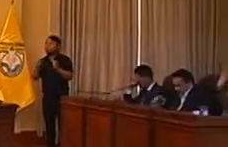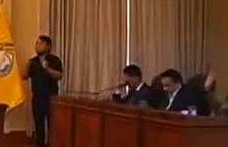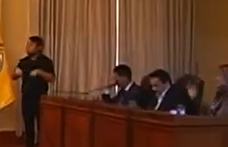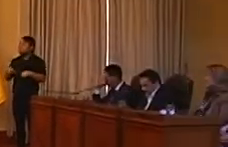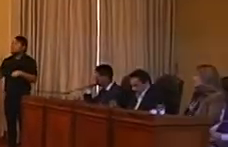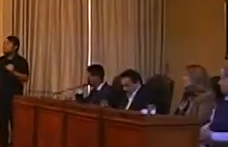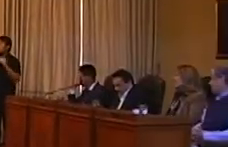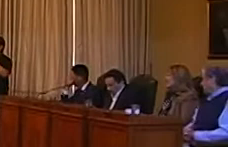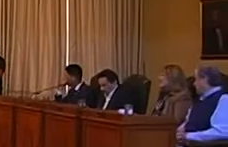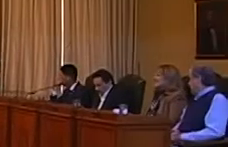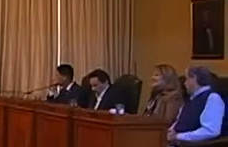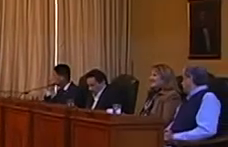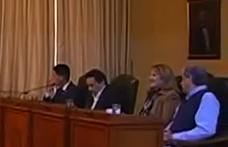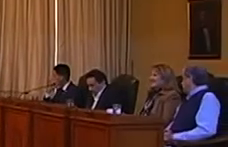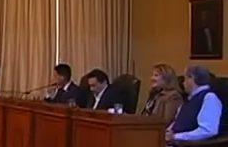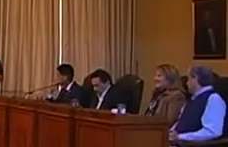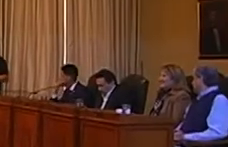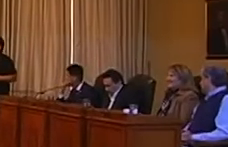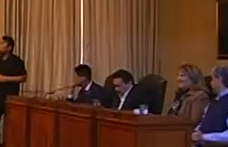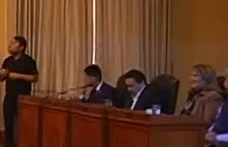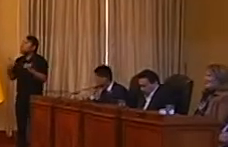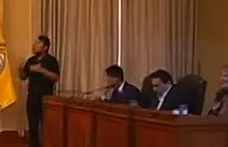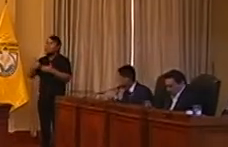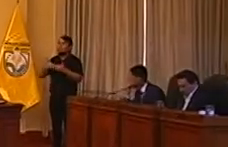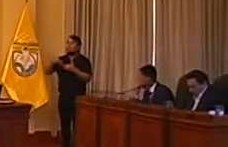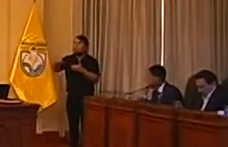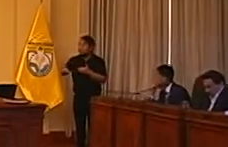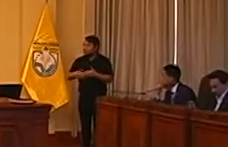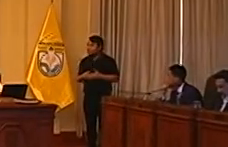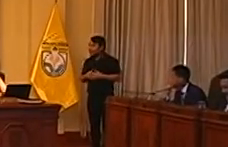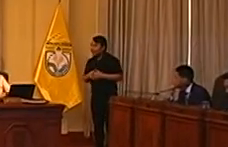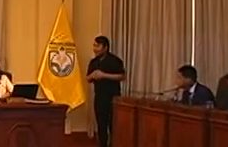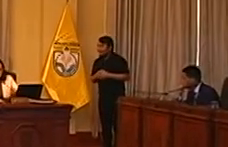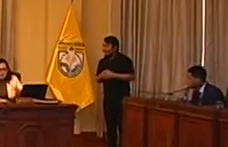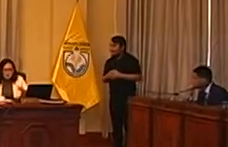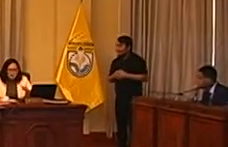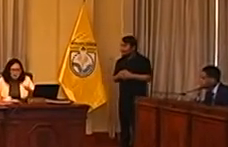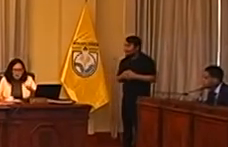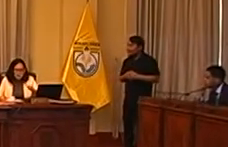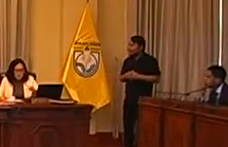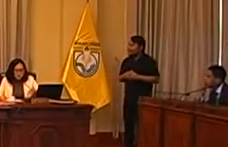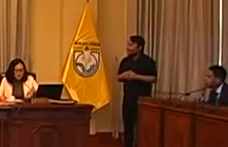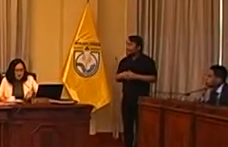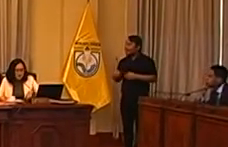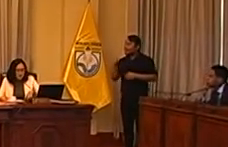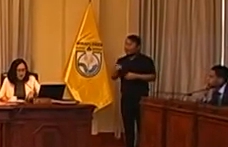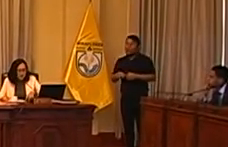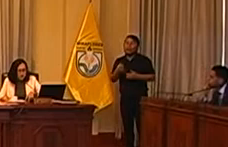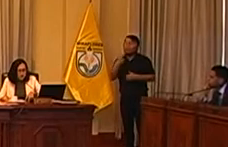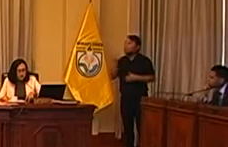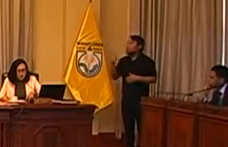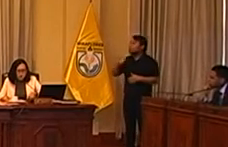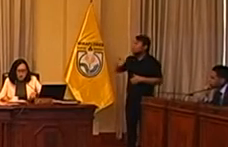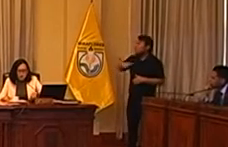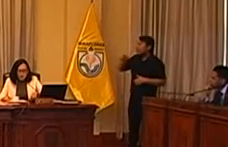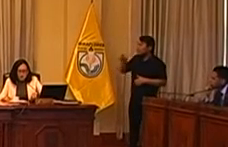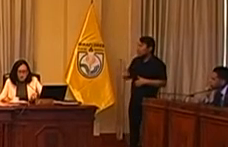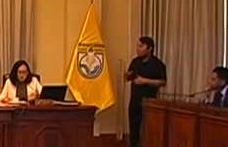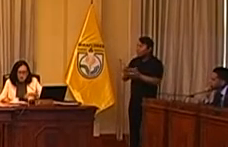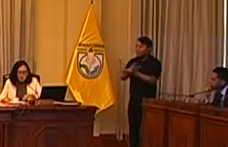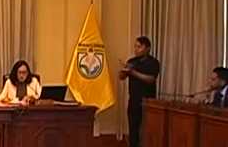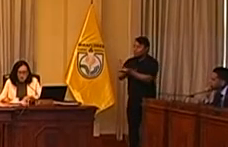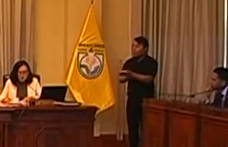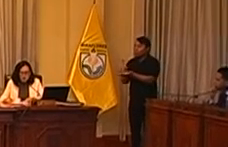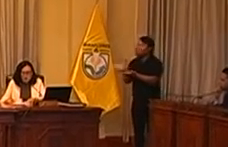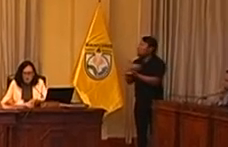por unanimidad de votos. Muchas gracias. Vamos al siguiente punto, por favor. En la estación despacho, señor alcalde, no hay ningún documento que